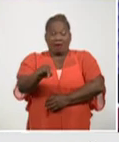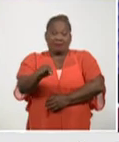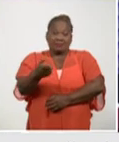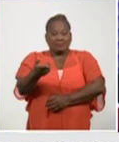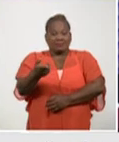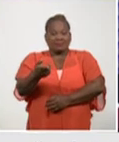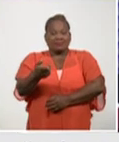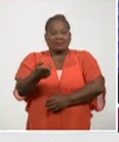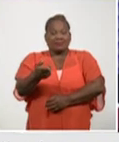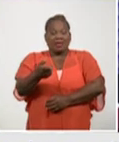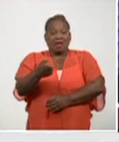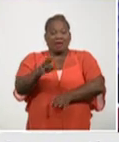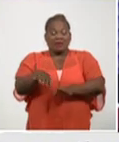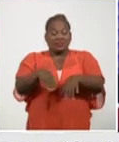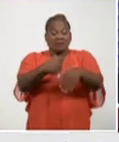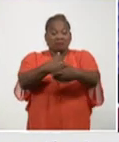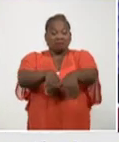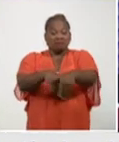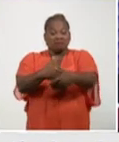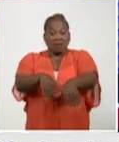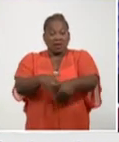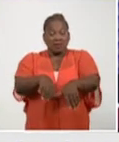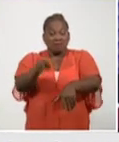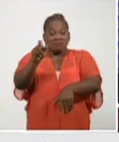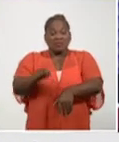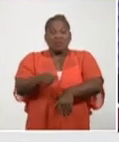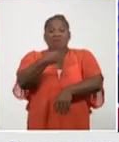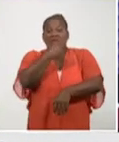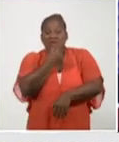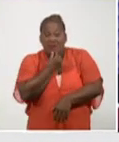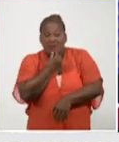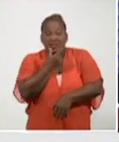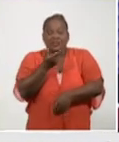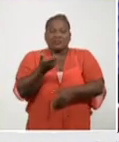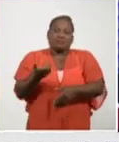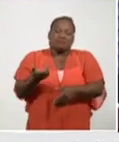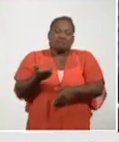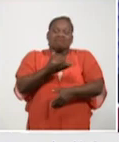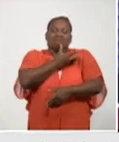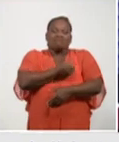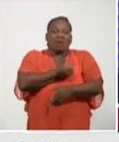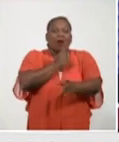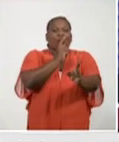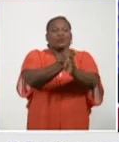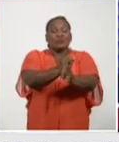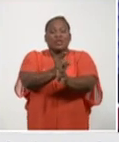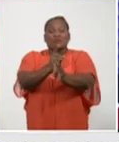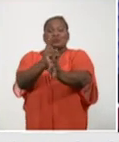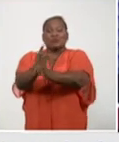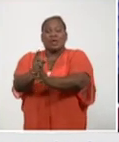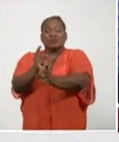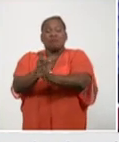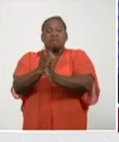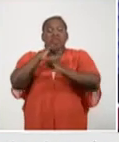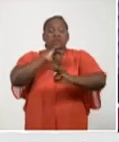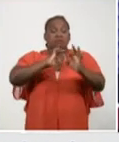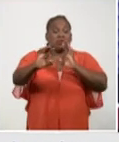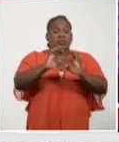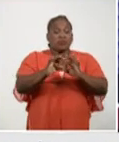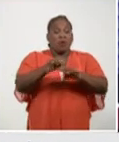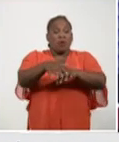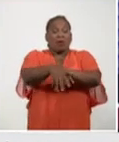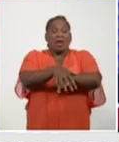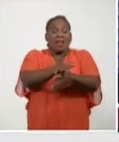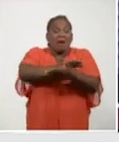salen a la calle, y lamentablemente por un contacto y no una adecuada protección, pues tenemos